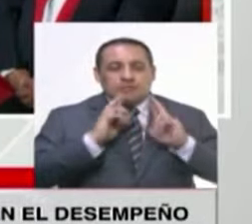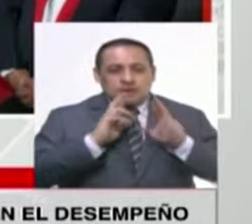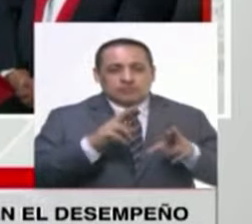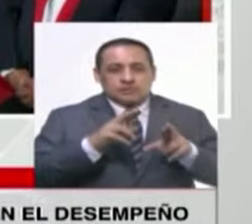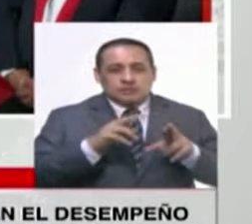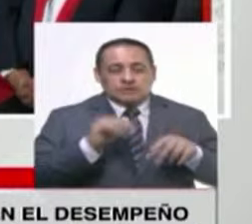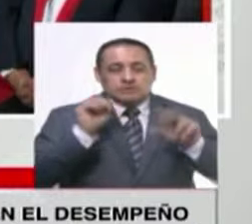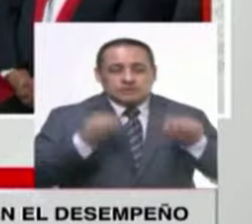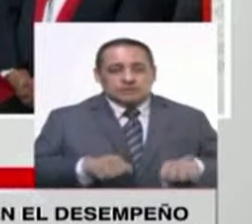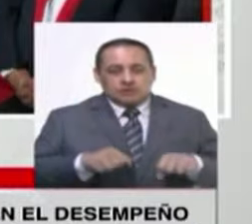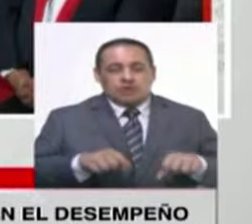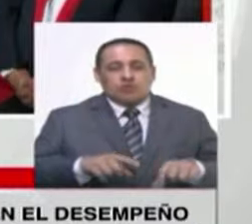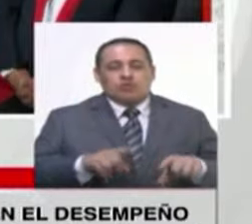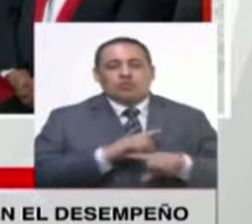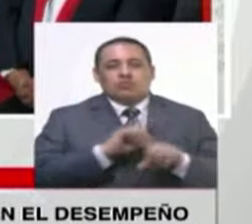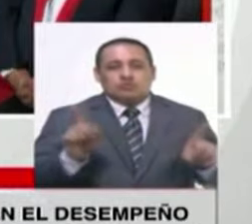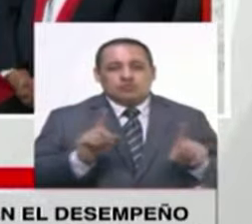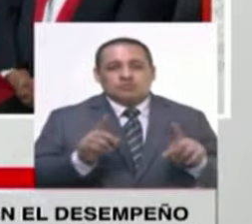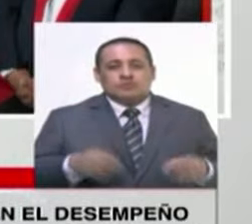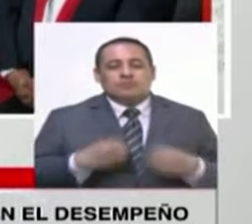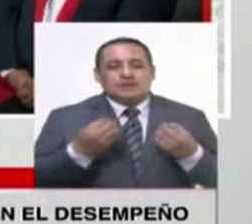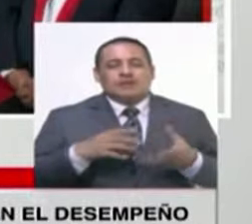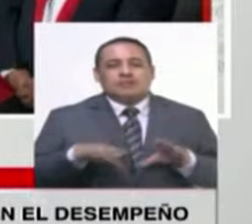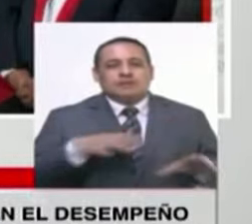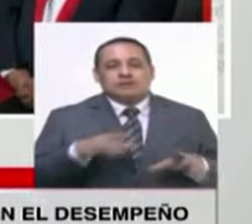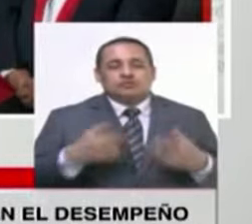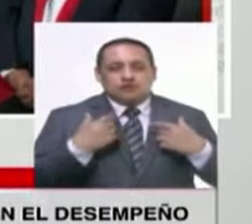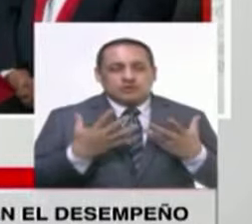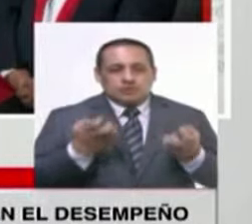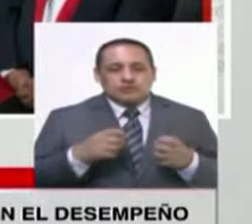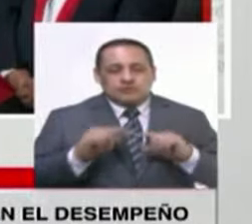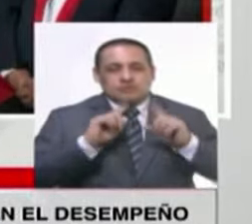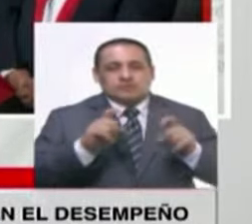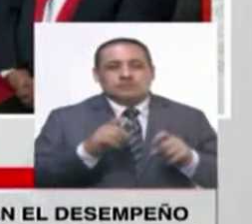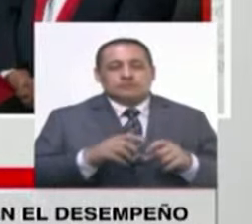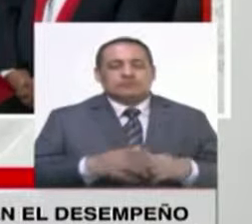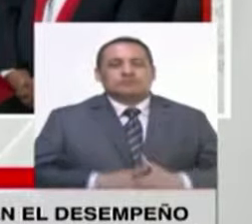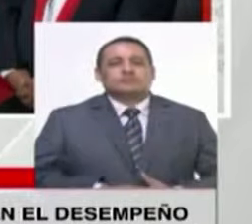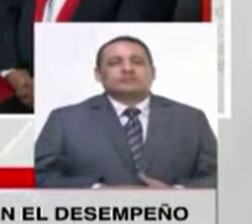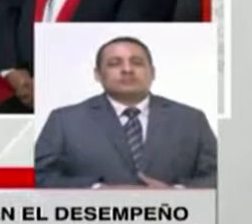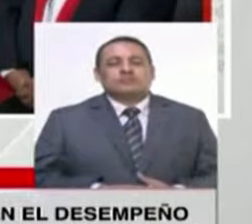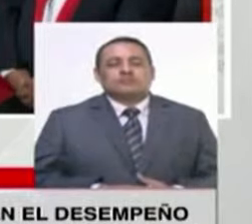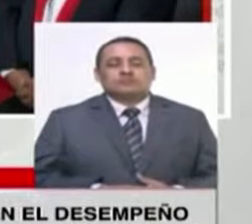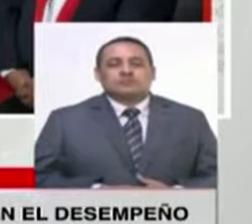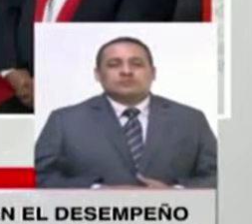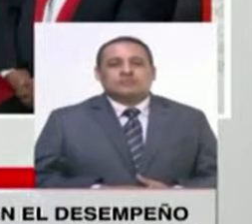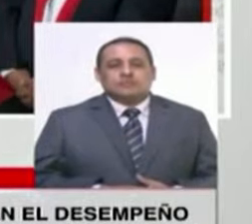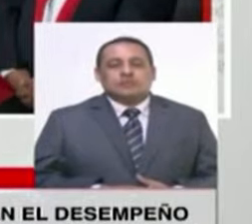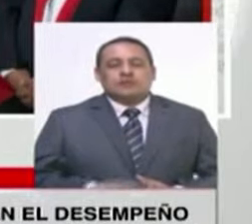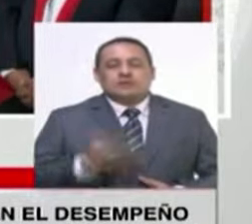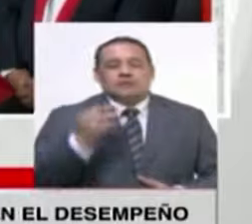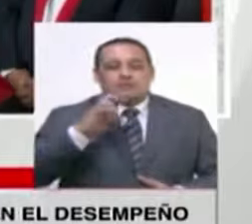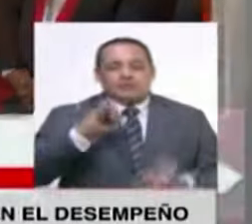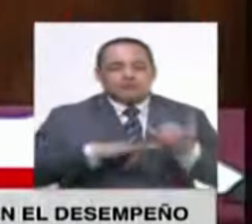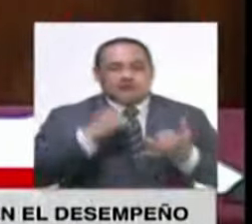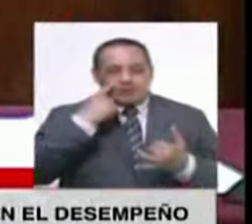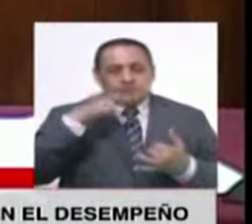responder, como acaba de decir, ¿para qué voy a hacer la pregunta? Yo quiero hacer la pregunta. A ver, señor congresista Pasión